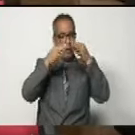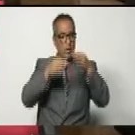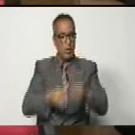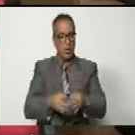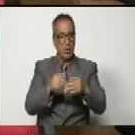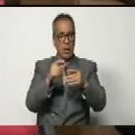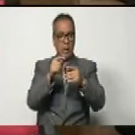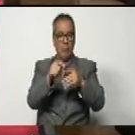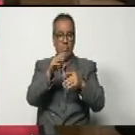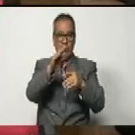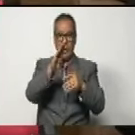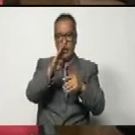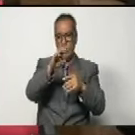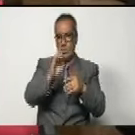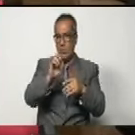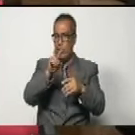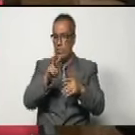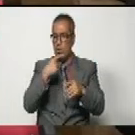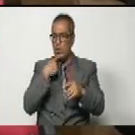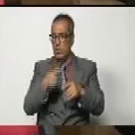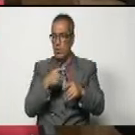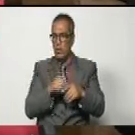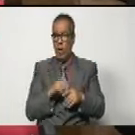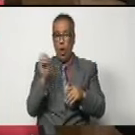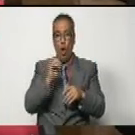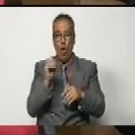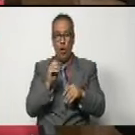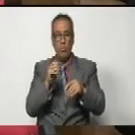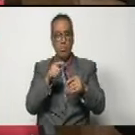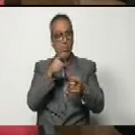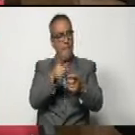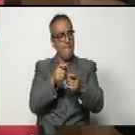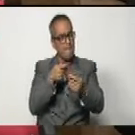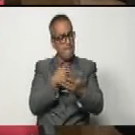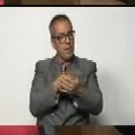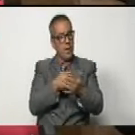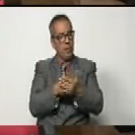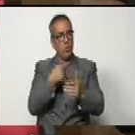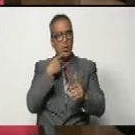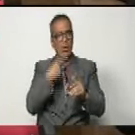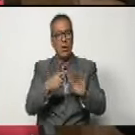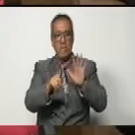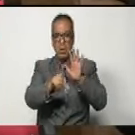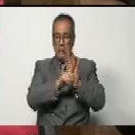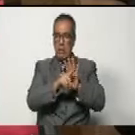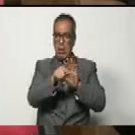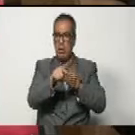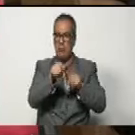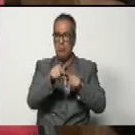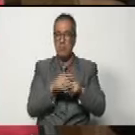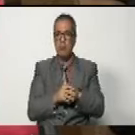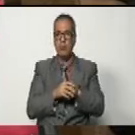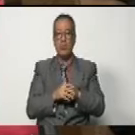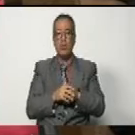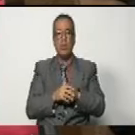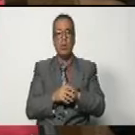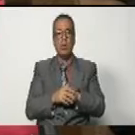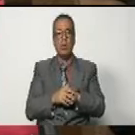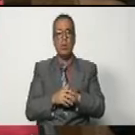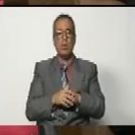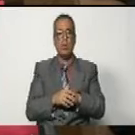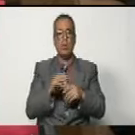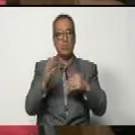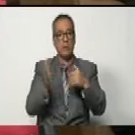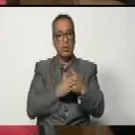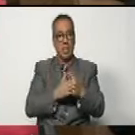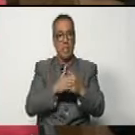mayor valor publicado por el Banco Central de Venezuela o el valor establecido en el reglamento vigente de la presente ley y el